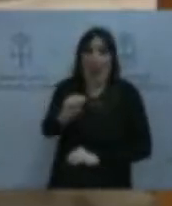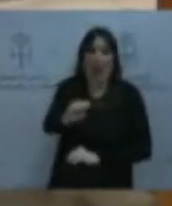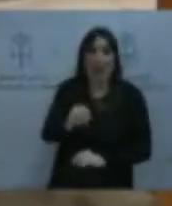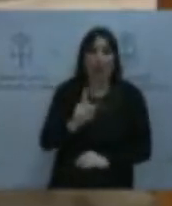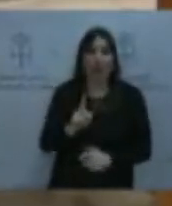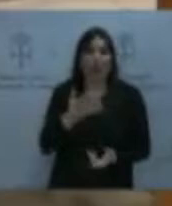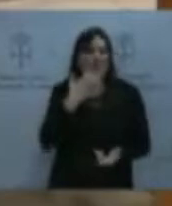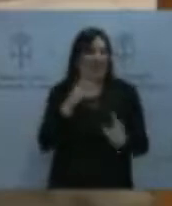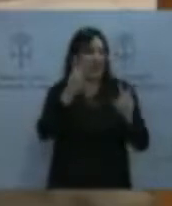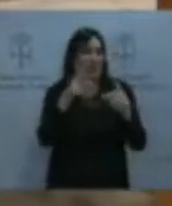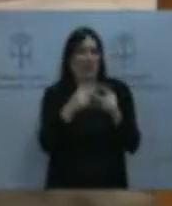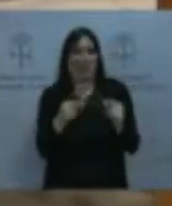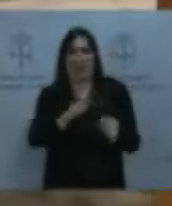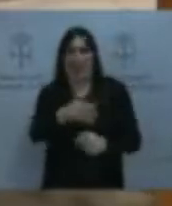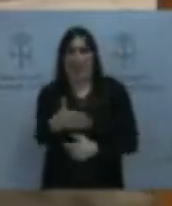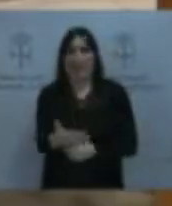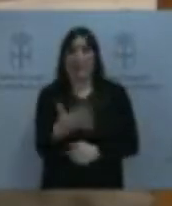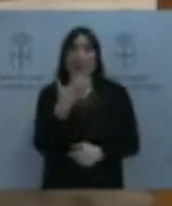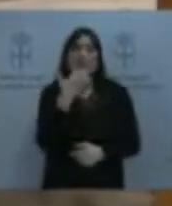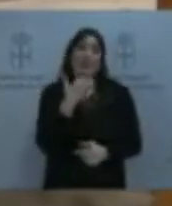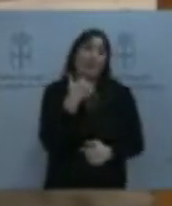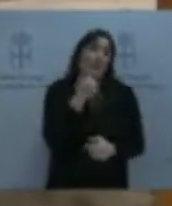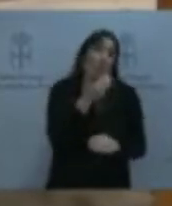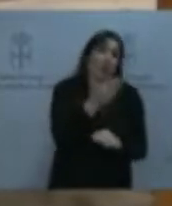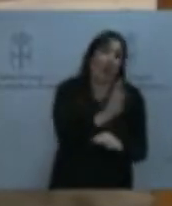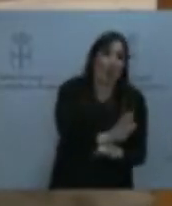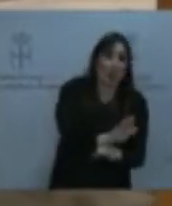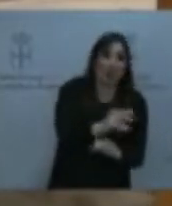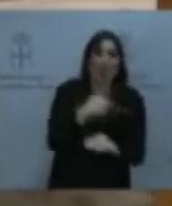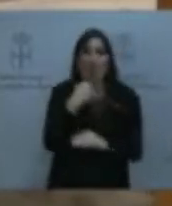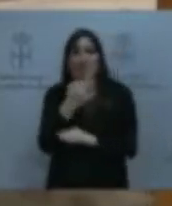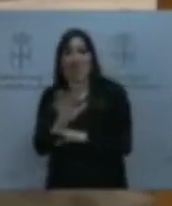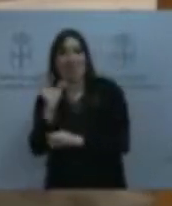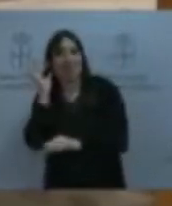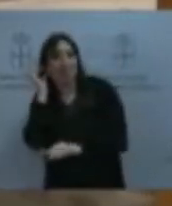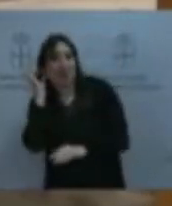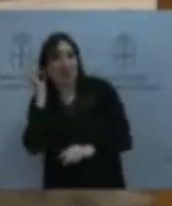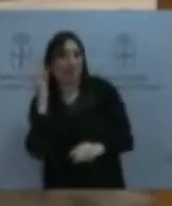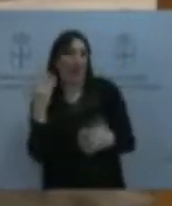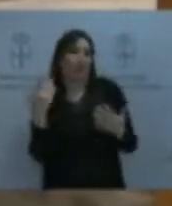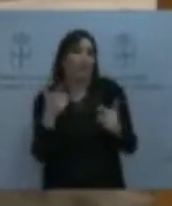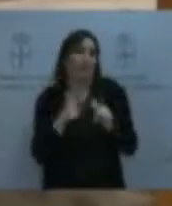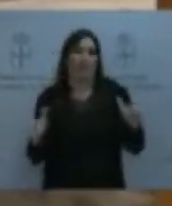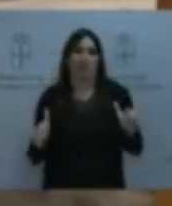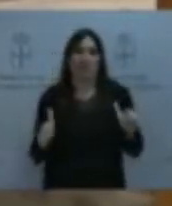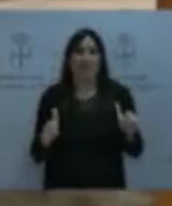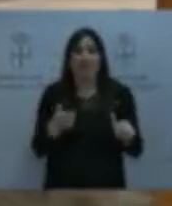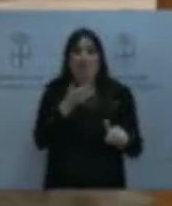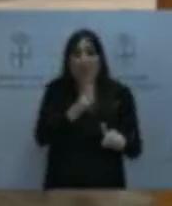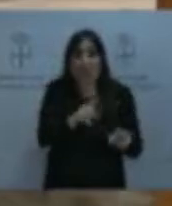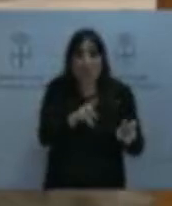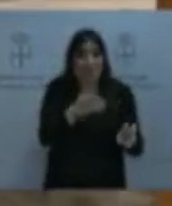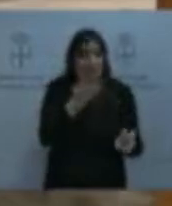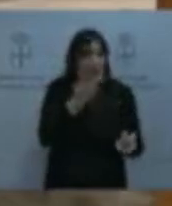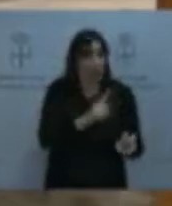y portavoza, les parece que es una distancia enorme, pero no es que les molesten las palabras nuevas, es que las viejas tampoco les gustan. Por eso cuando hablamos de huelga feminista